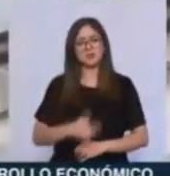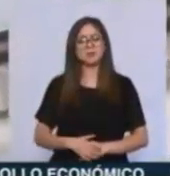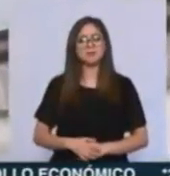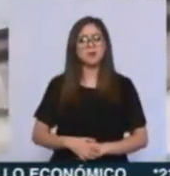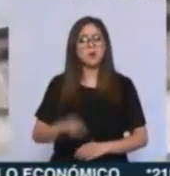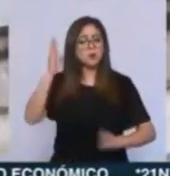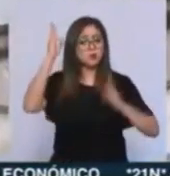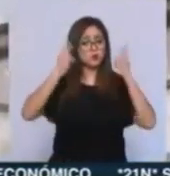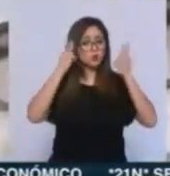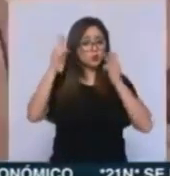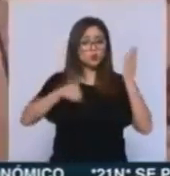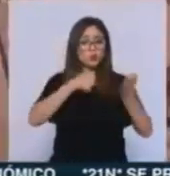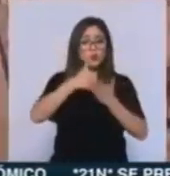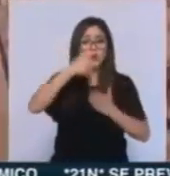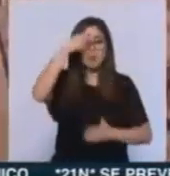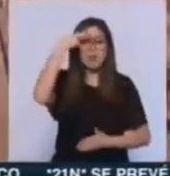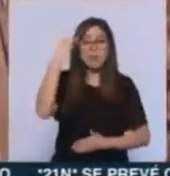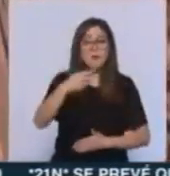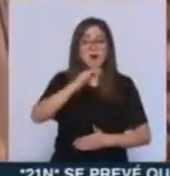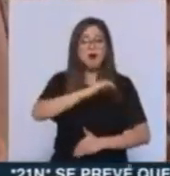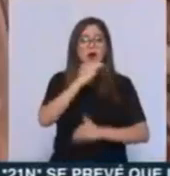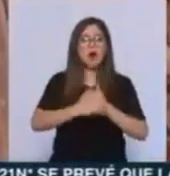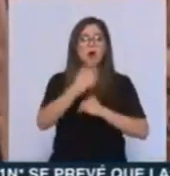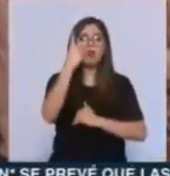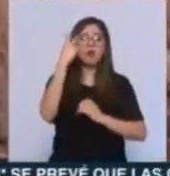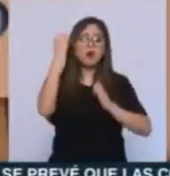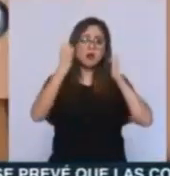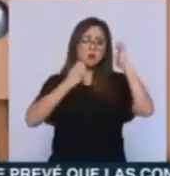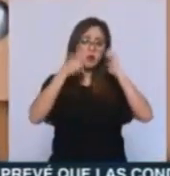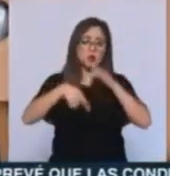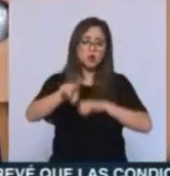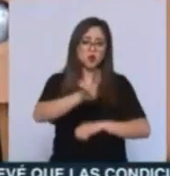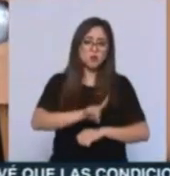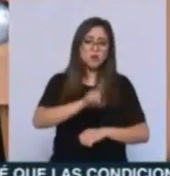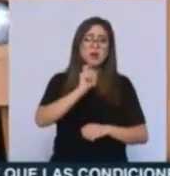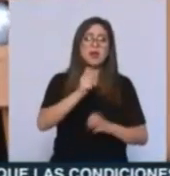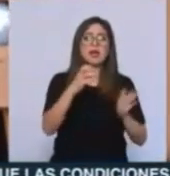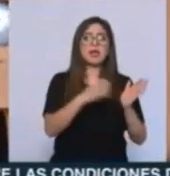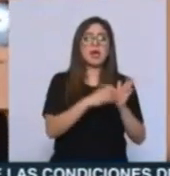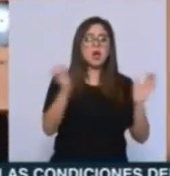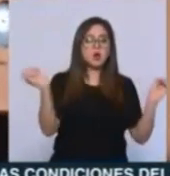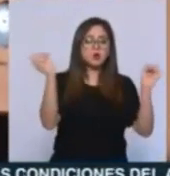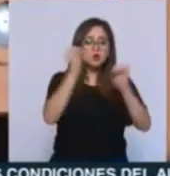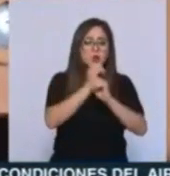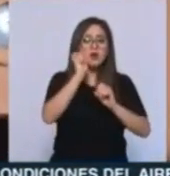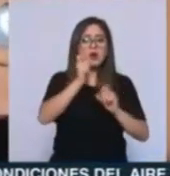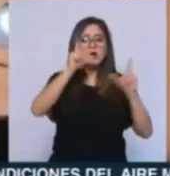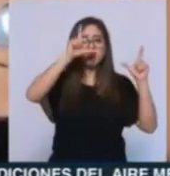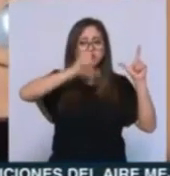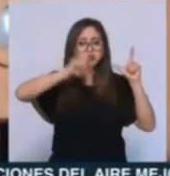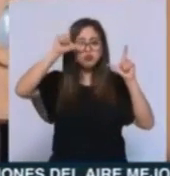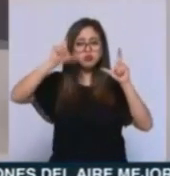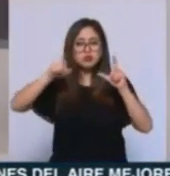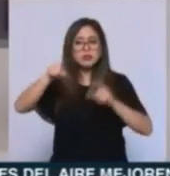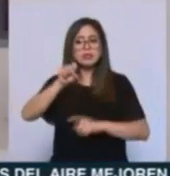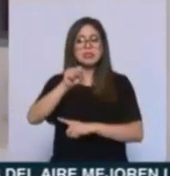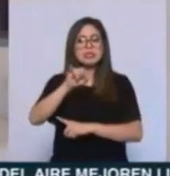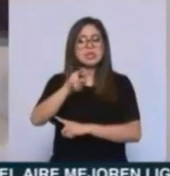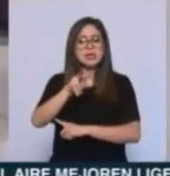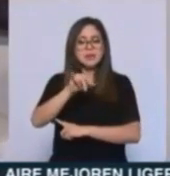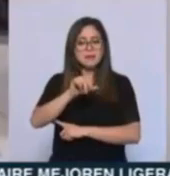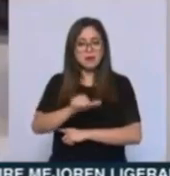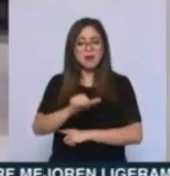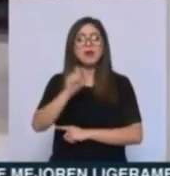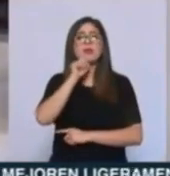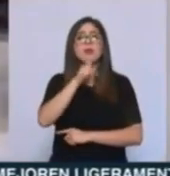El Museo de la Ciudad de México despide a 2 exposiciones este domingo. Una caja oscura, con fotografías estenopeicas de Silvia González de